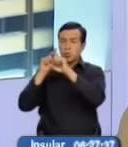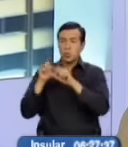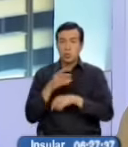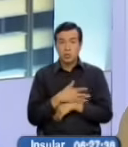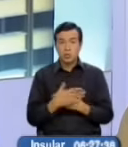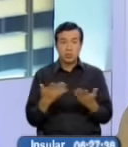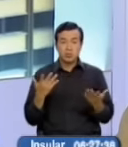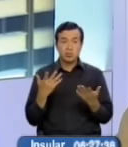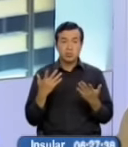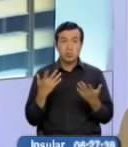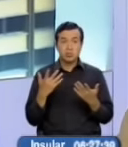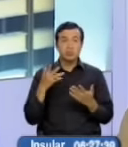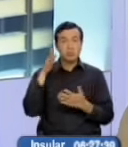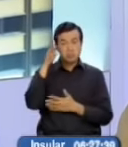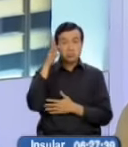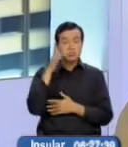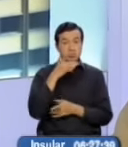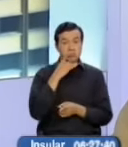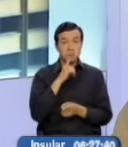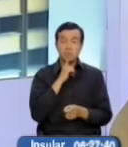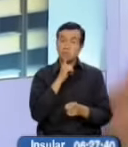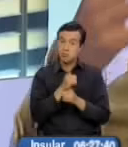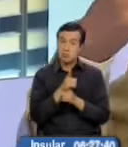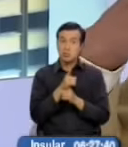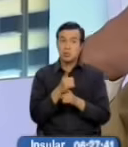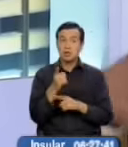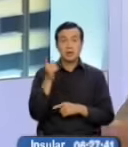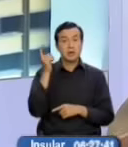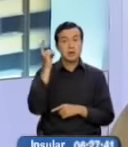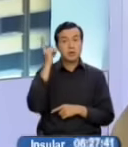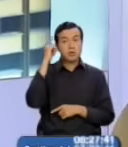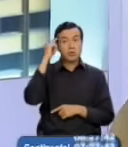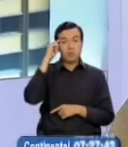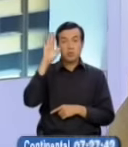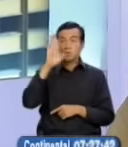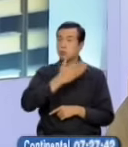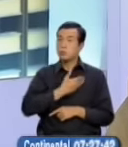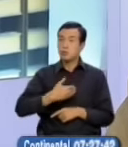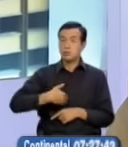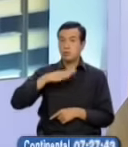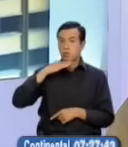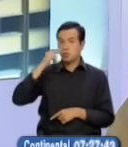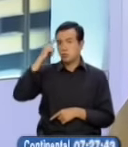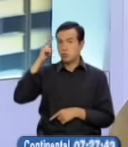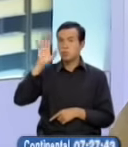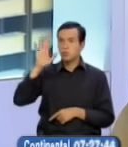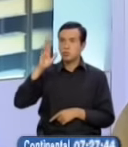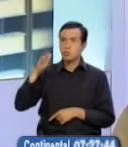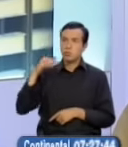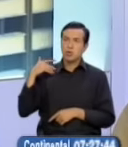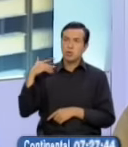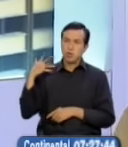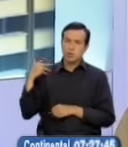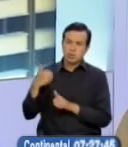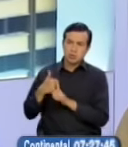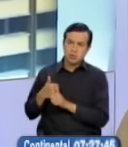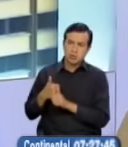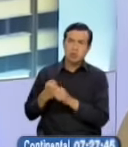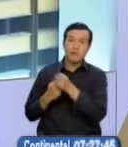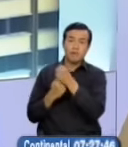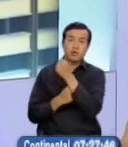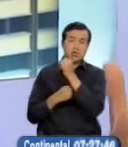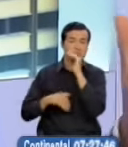un discurso que tiene éxito. Y yo diría es que el gobierno de Correa, con el conservadurismo que ha promovido, lo ha